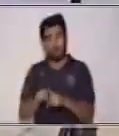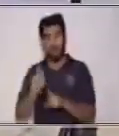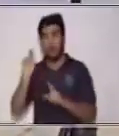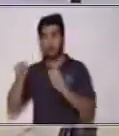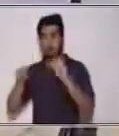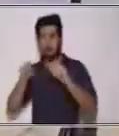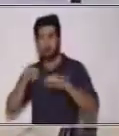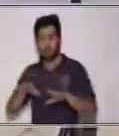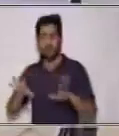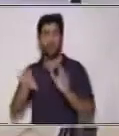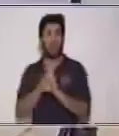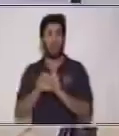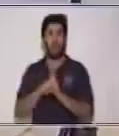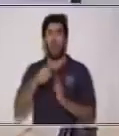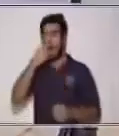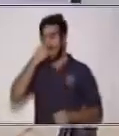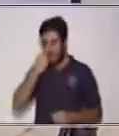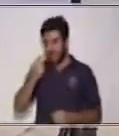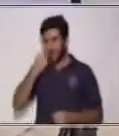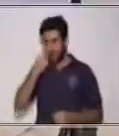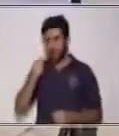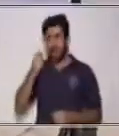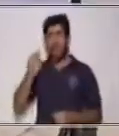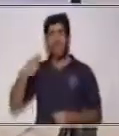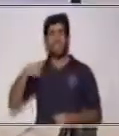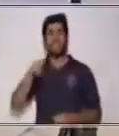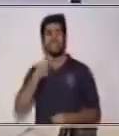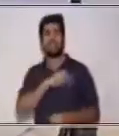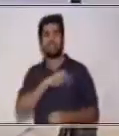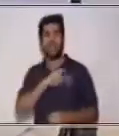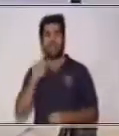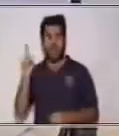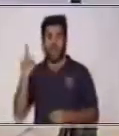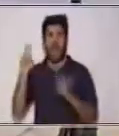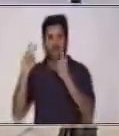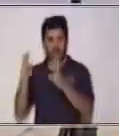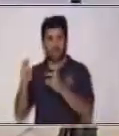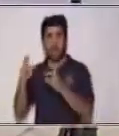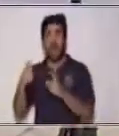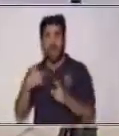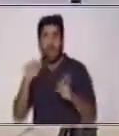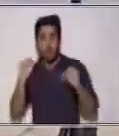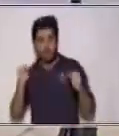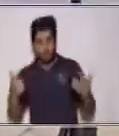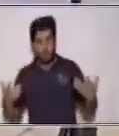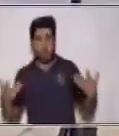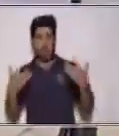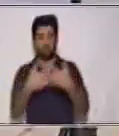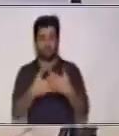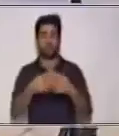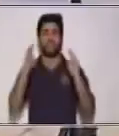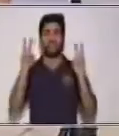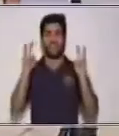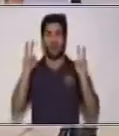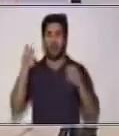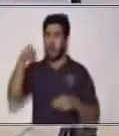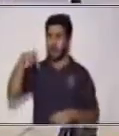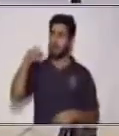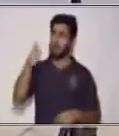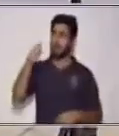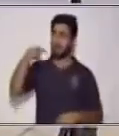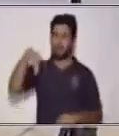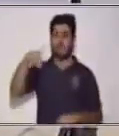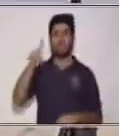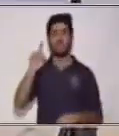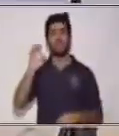gripe española. Muy bien. Entonces ya tengo mi tema, tengo en mente las pandemias. Muy bien. Y quiere